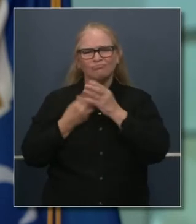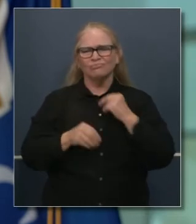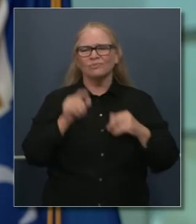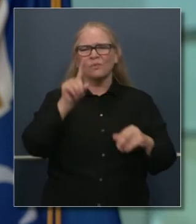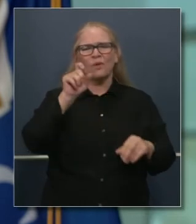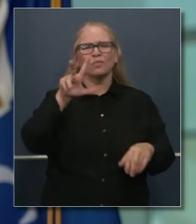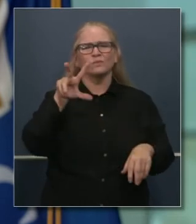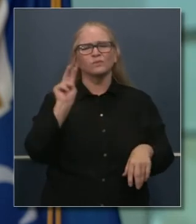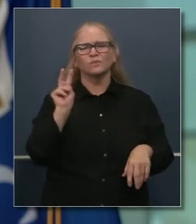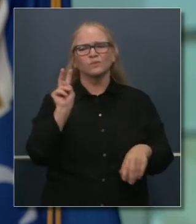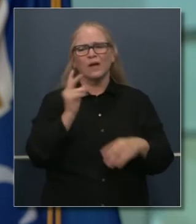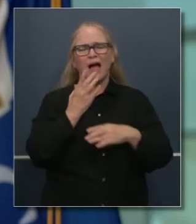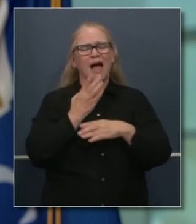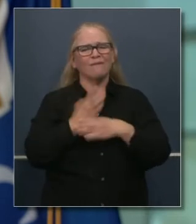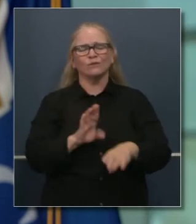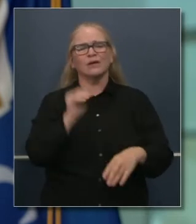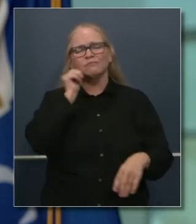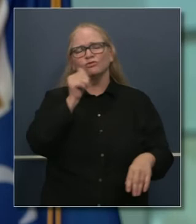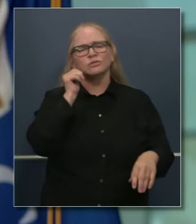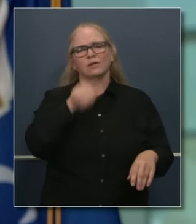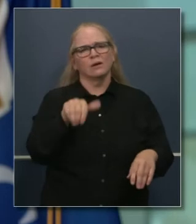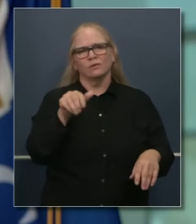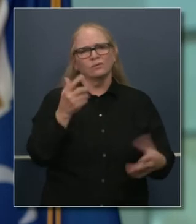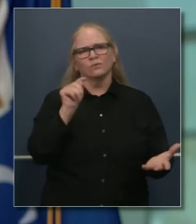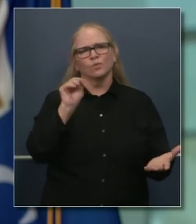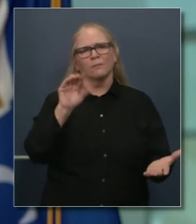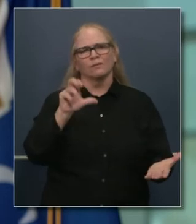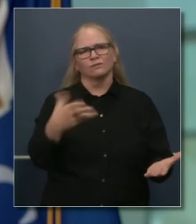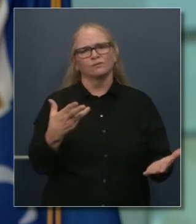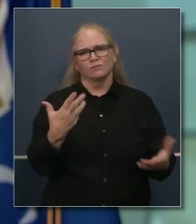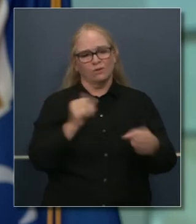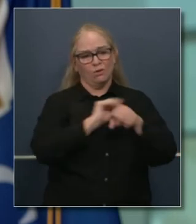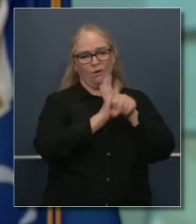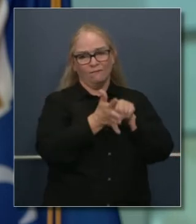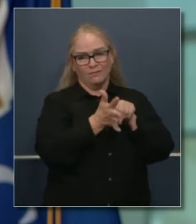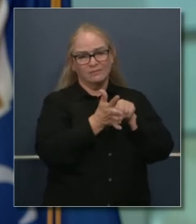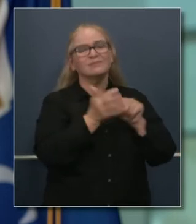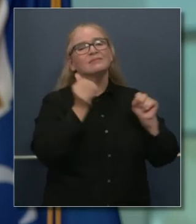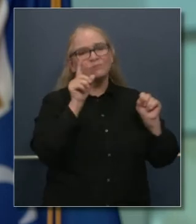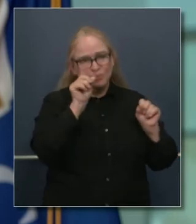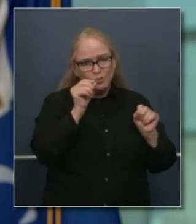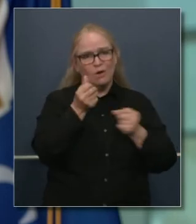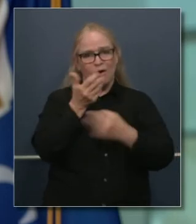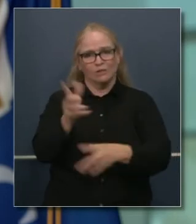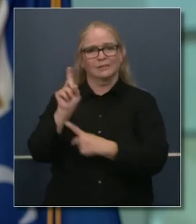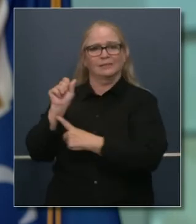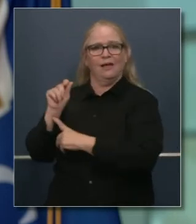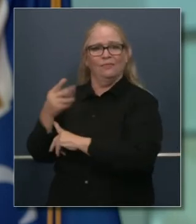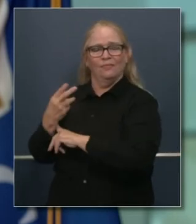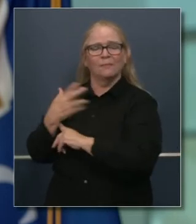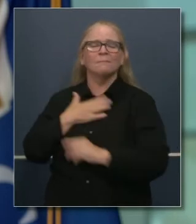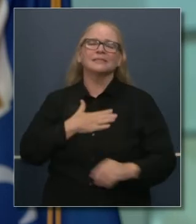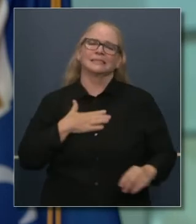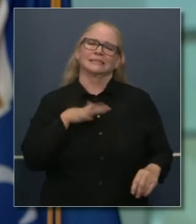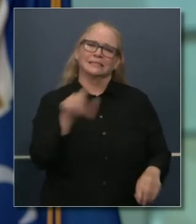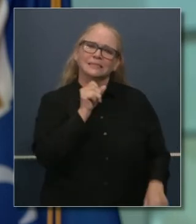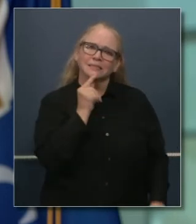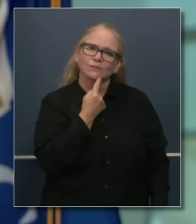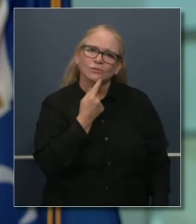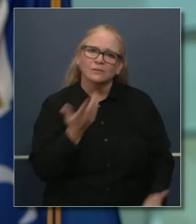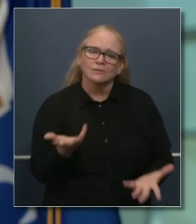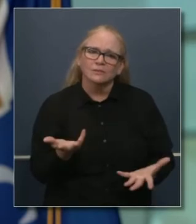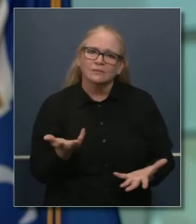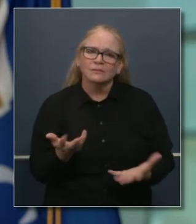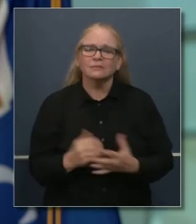mueren como promedio en los últimos 14 días esta enfermedad es mortífera en serio tomen la en serio por favor por